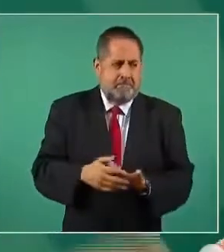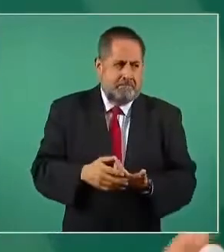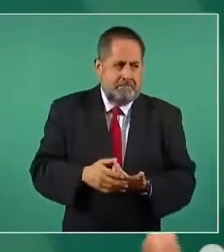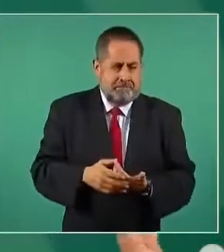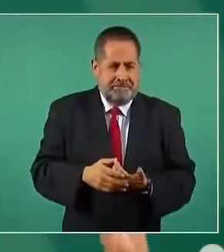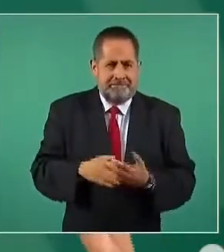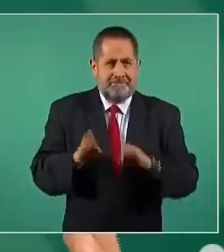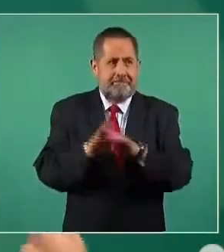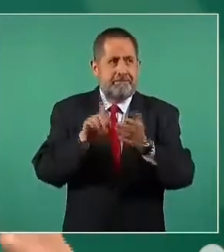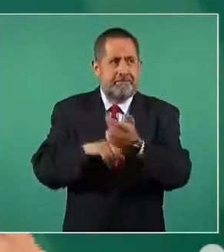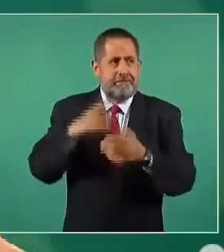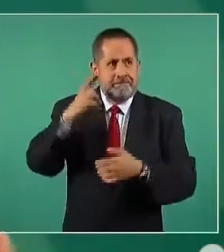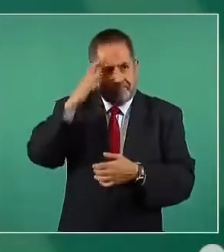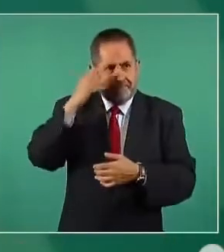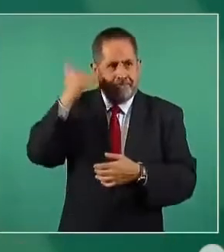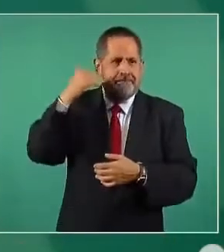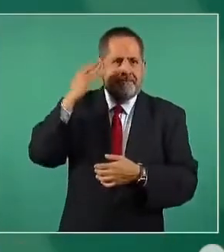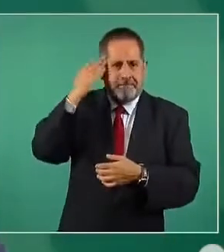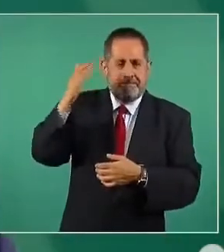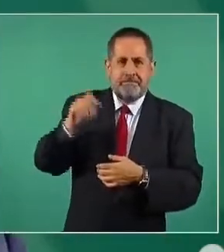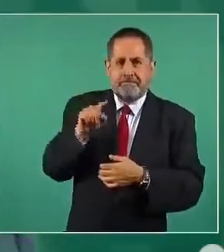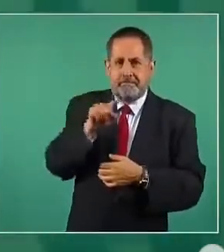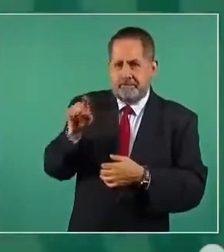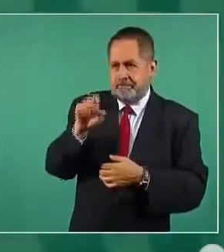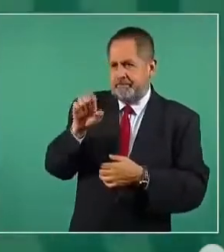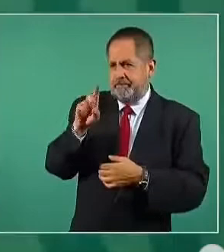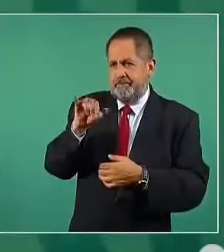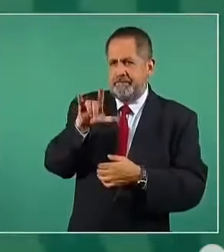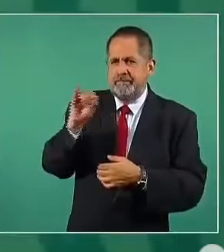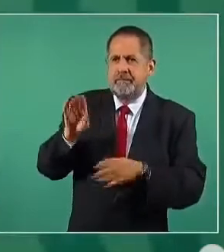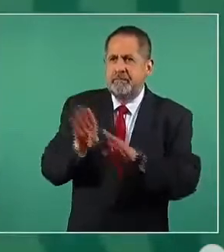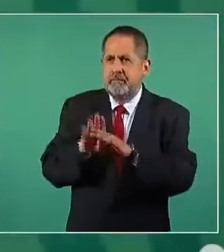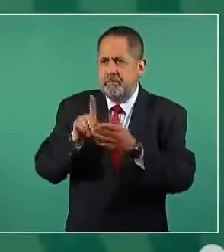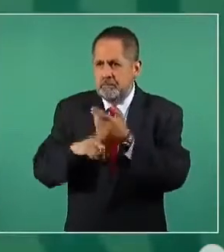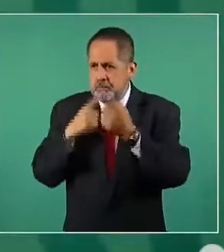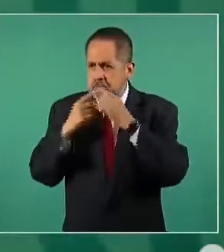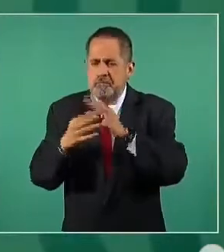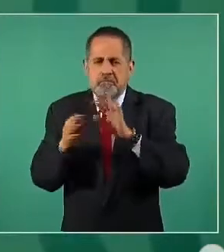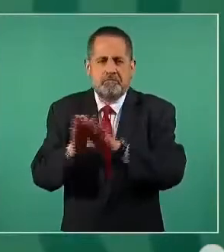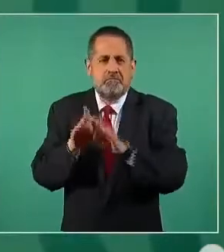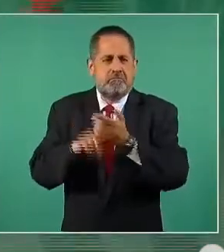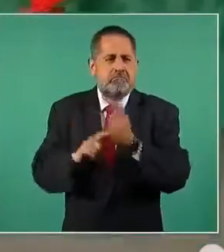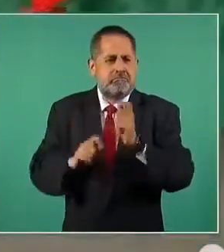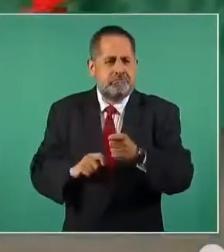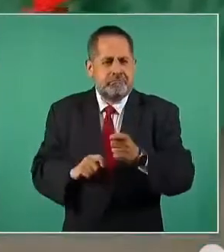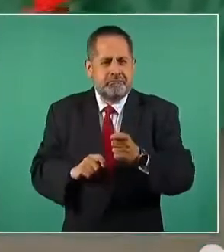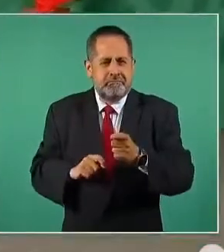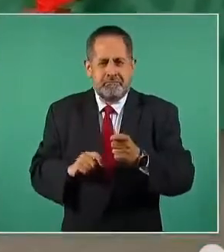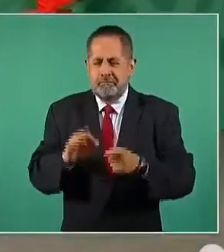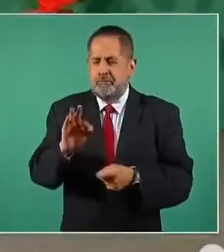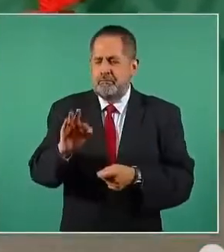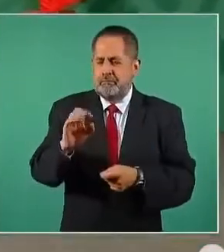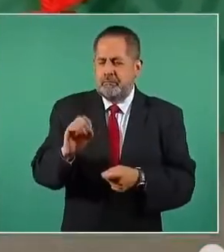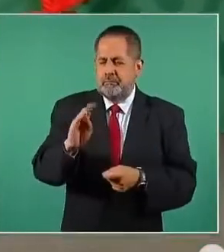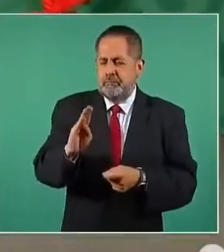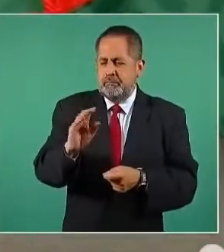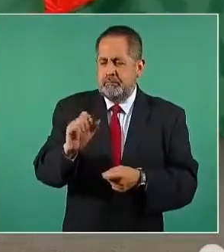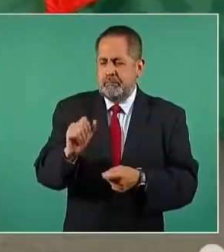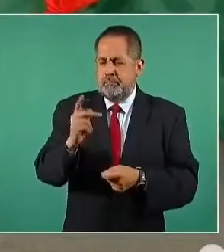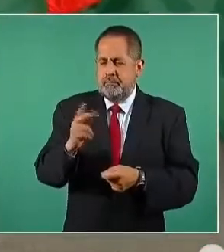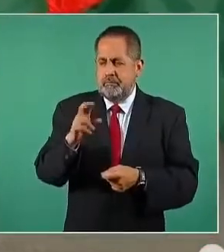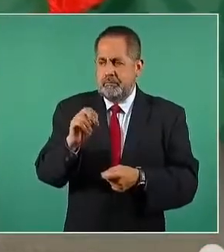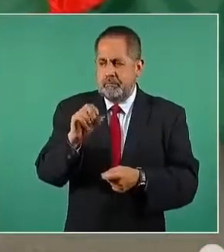Crearon en la época de Zedillo un mecanismo, después del FOA PROA,